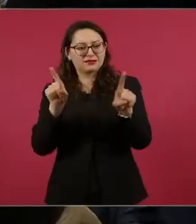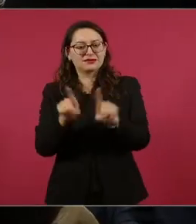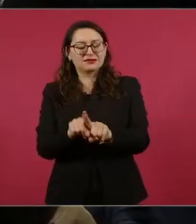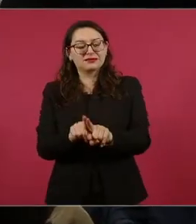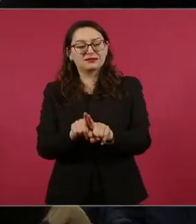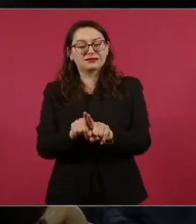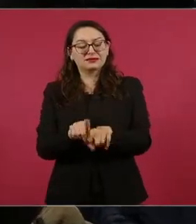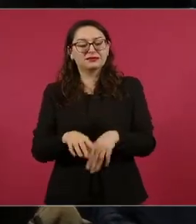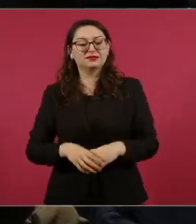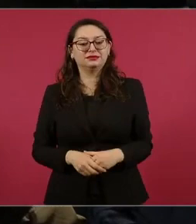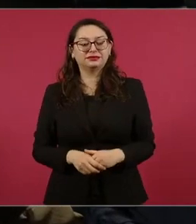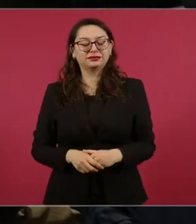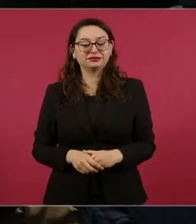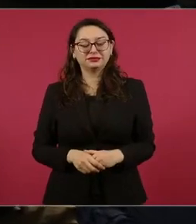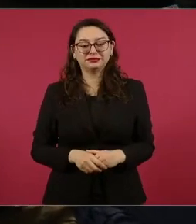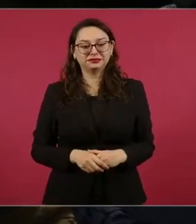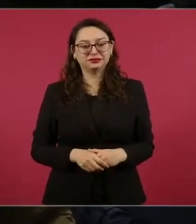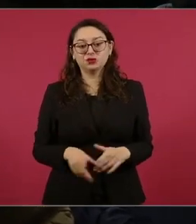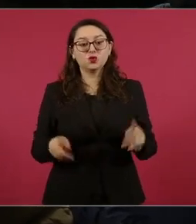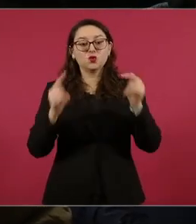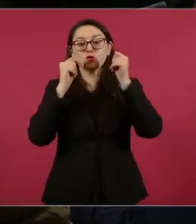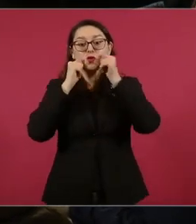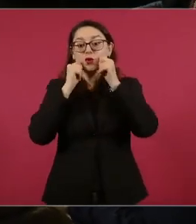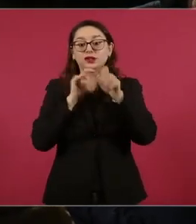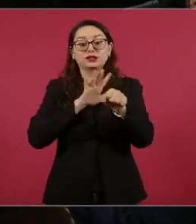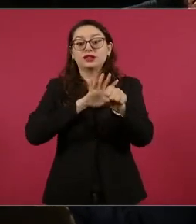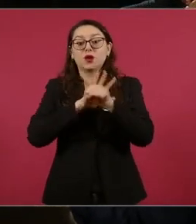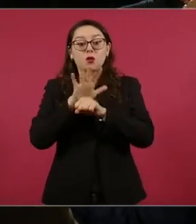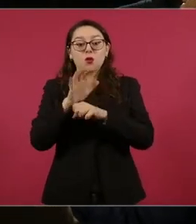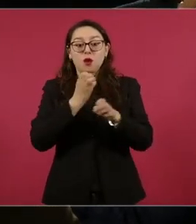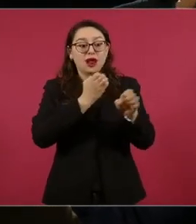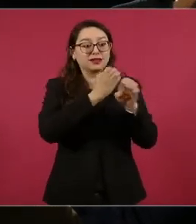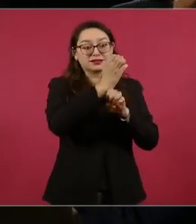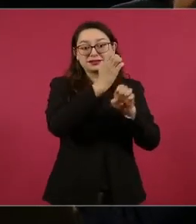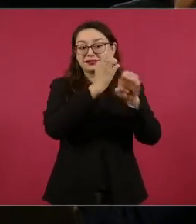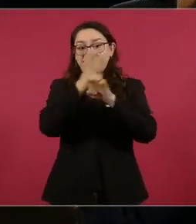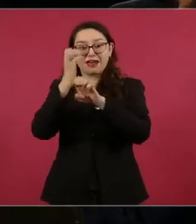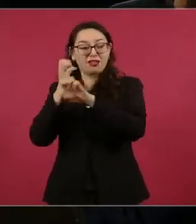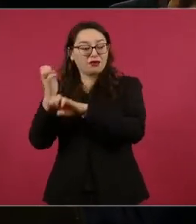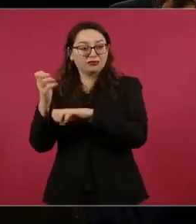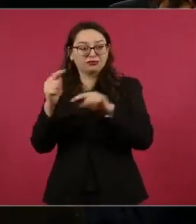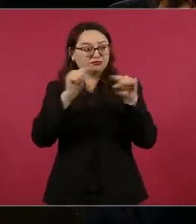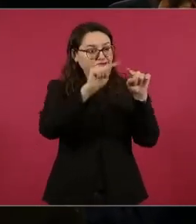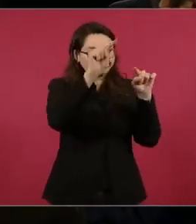porque en todos lados hubo florecimiento